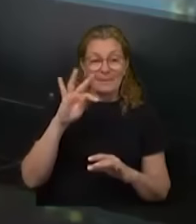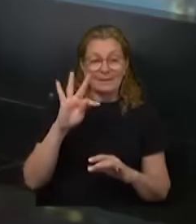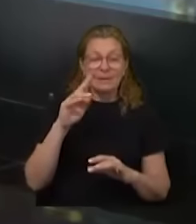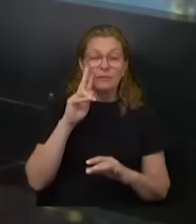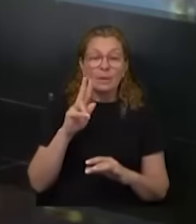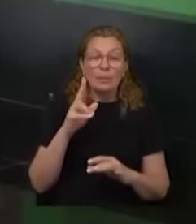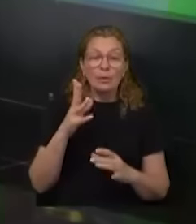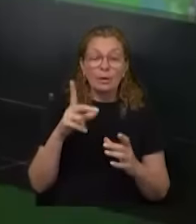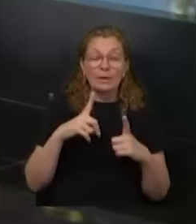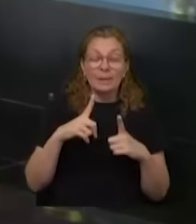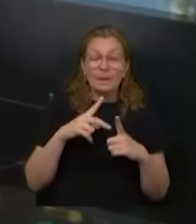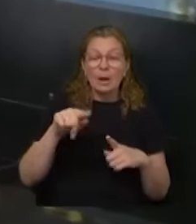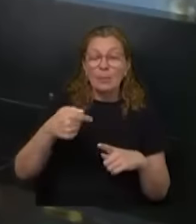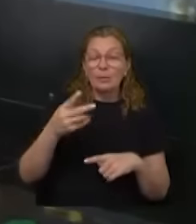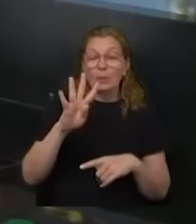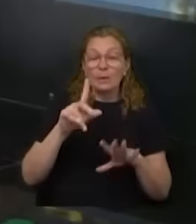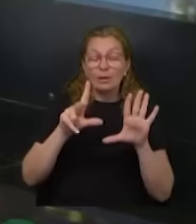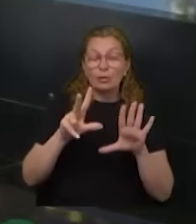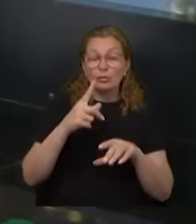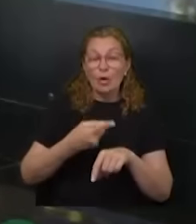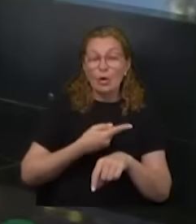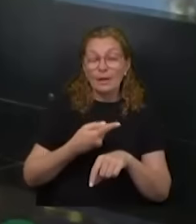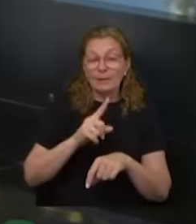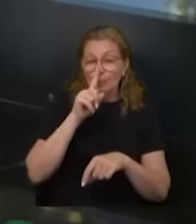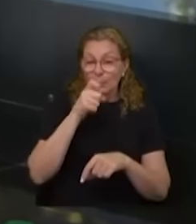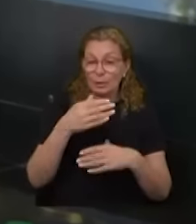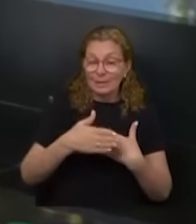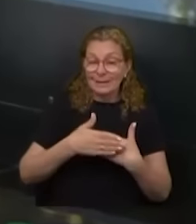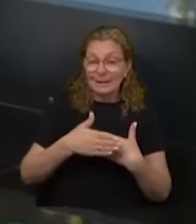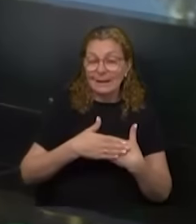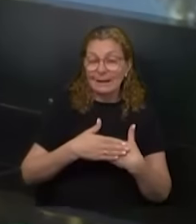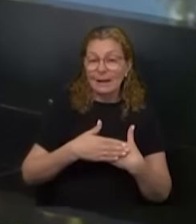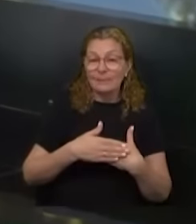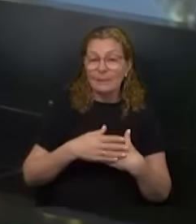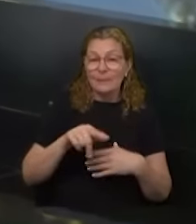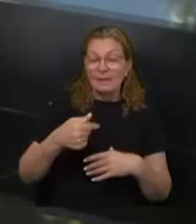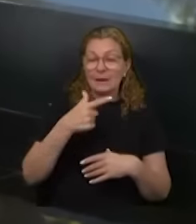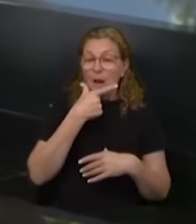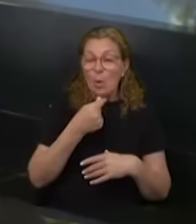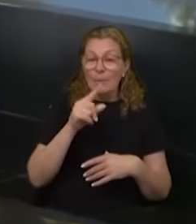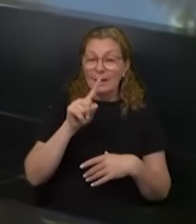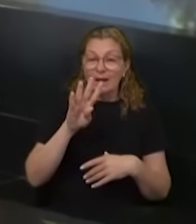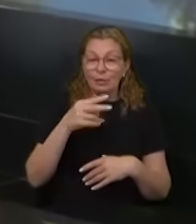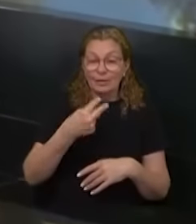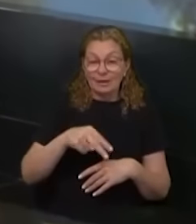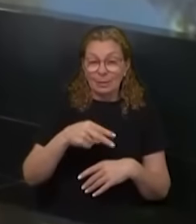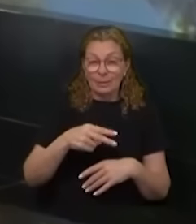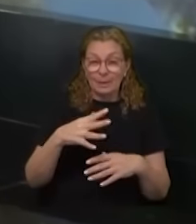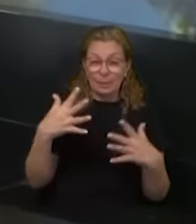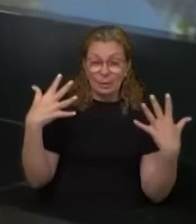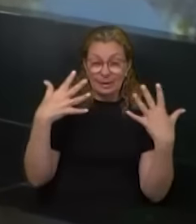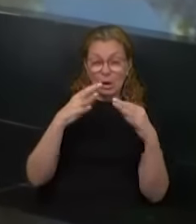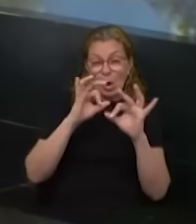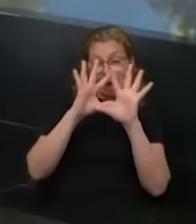panorama de lo que se espera para las próximas 48 horas en Montevideo y el área metropolitana empiezo por mañana jueves 14 de noviembre cielo claro